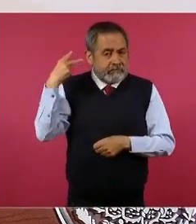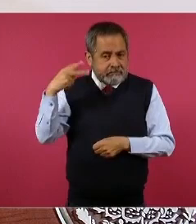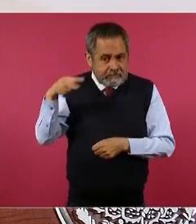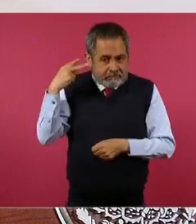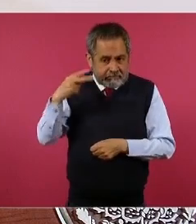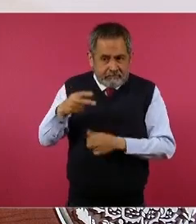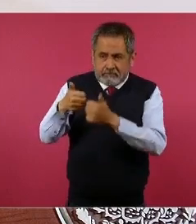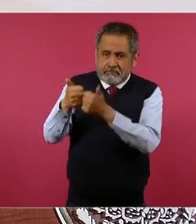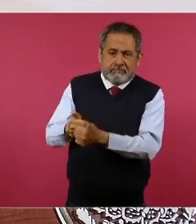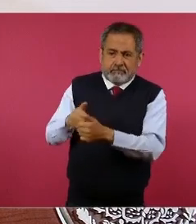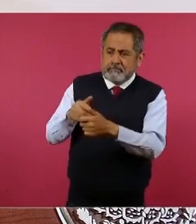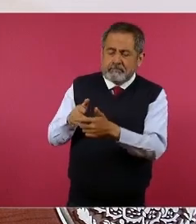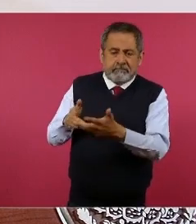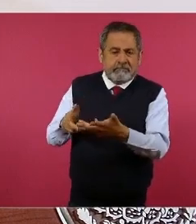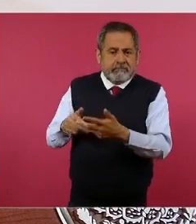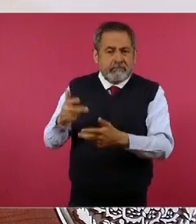están